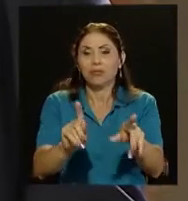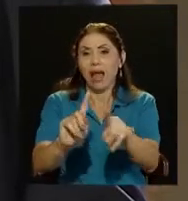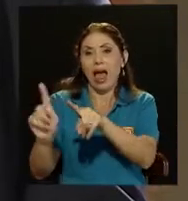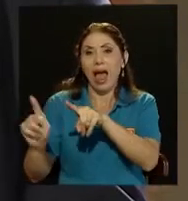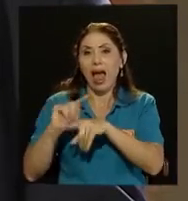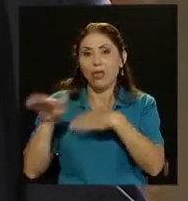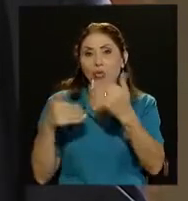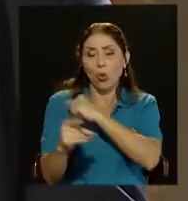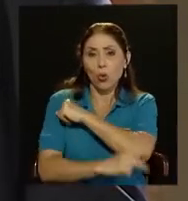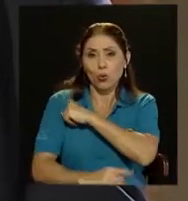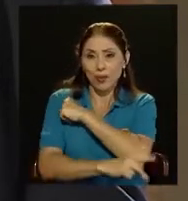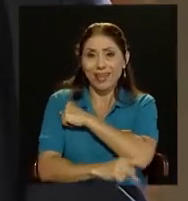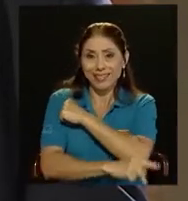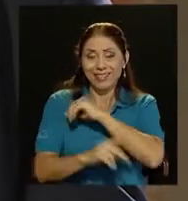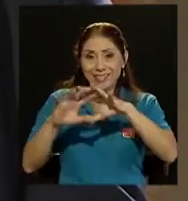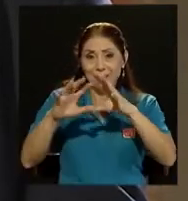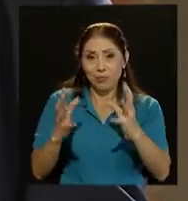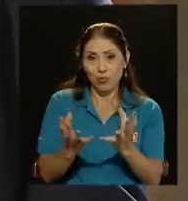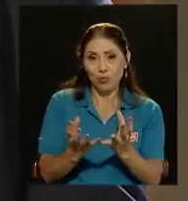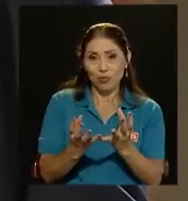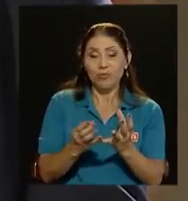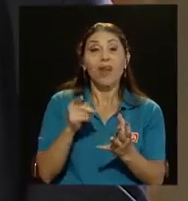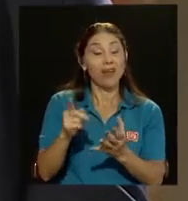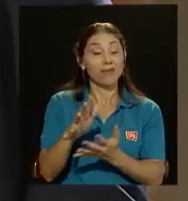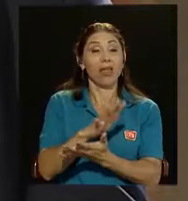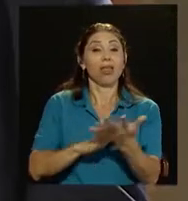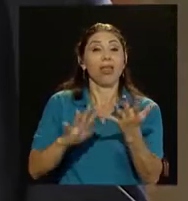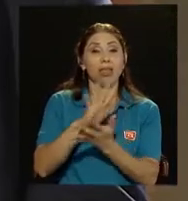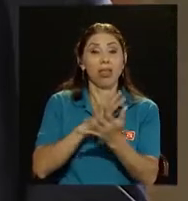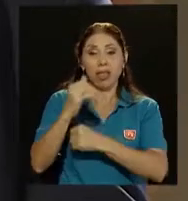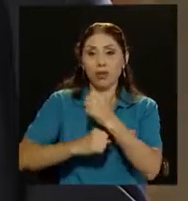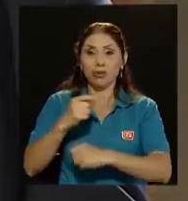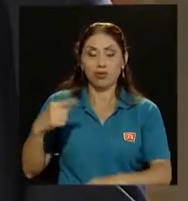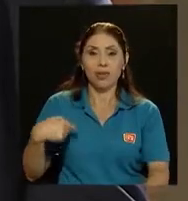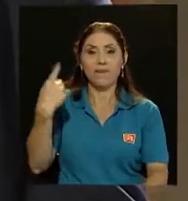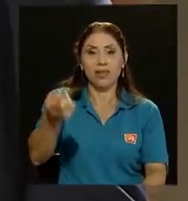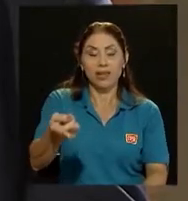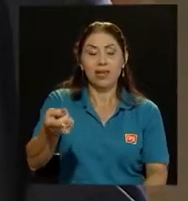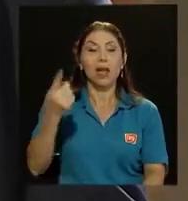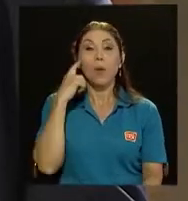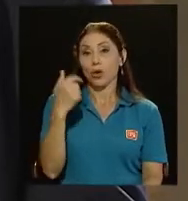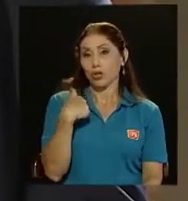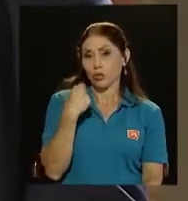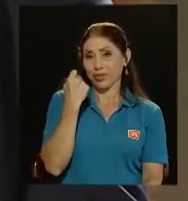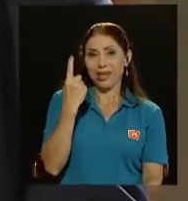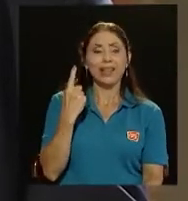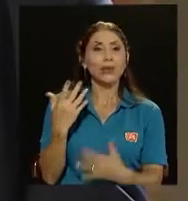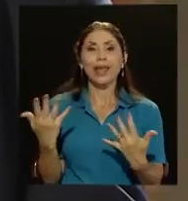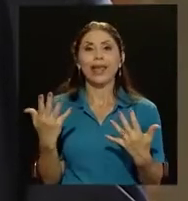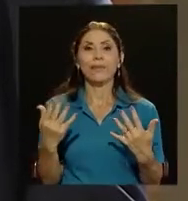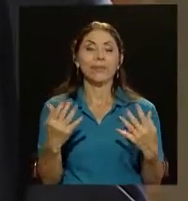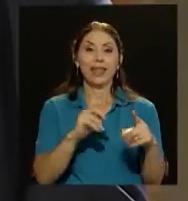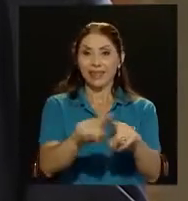en los años a venir, porque a mi entender las crisis y las situaciones de vivir para